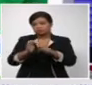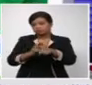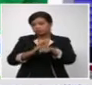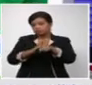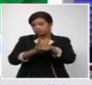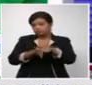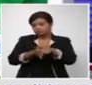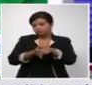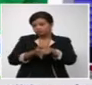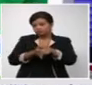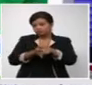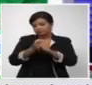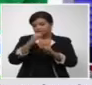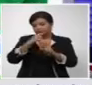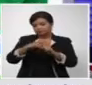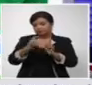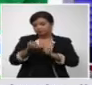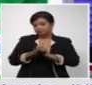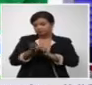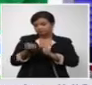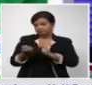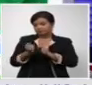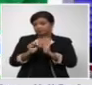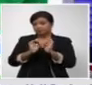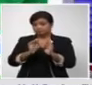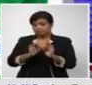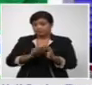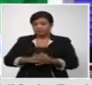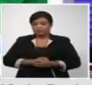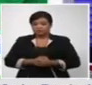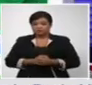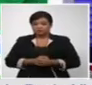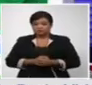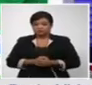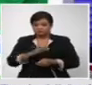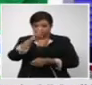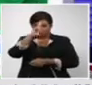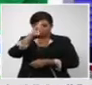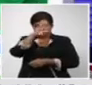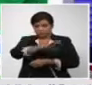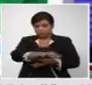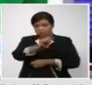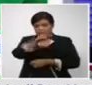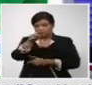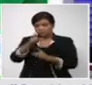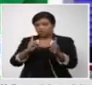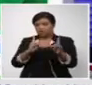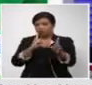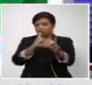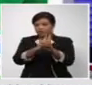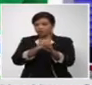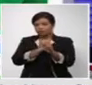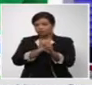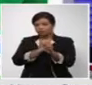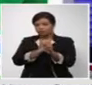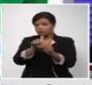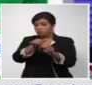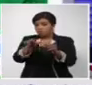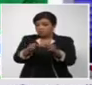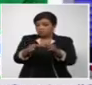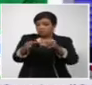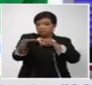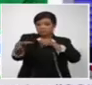Y es la razón por la que se justifica el ingreso de los contactos, el aislamiento en un